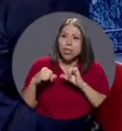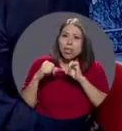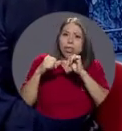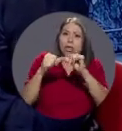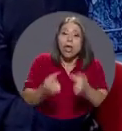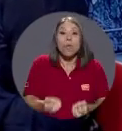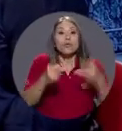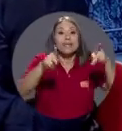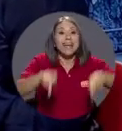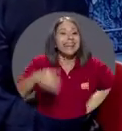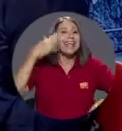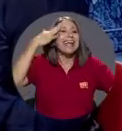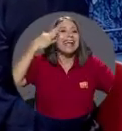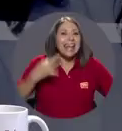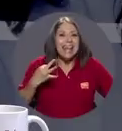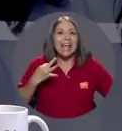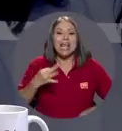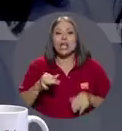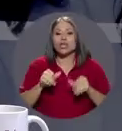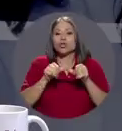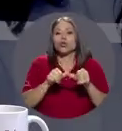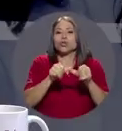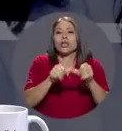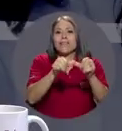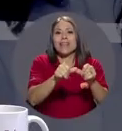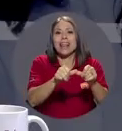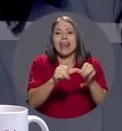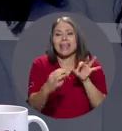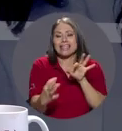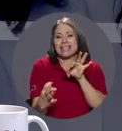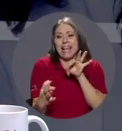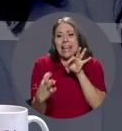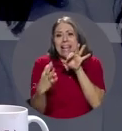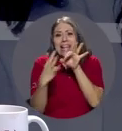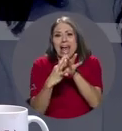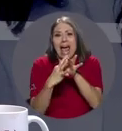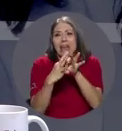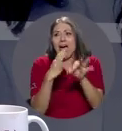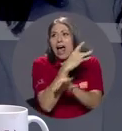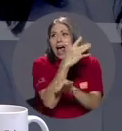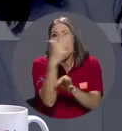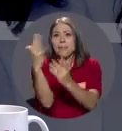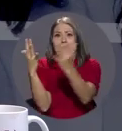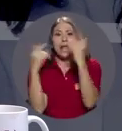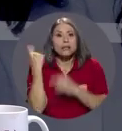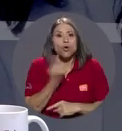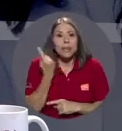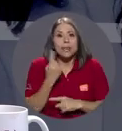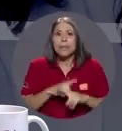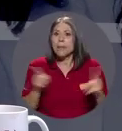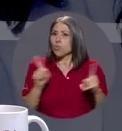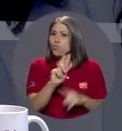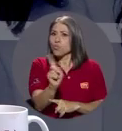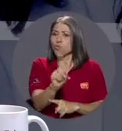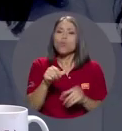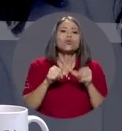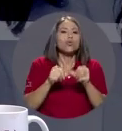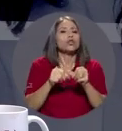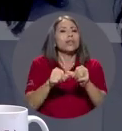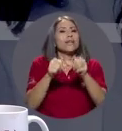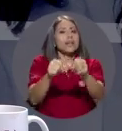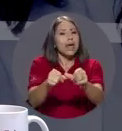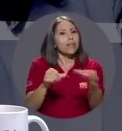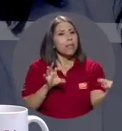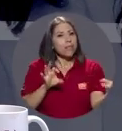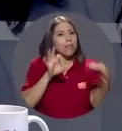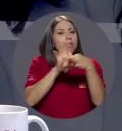Que mucha gente piensa que la sostenibilidad está completamente ligada y solo ligada al tema ambiental, pero la sostenibilidad está muy